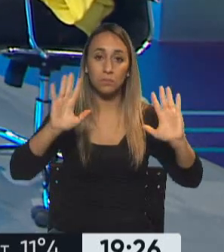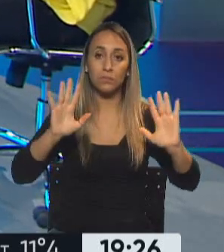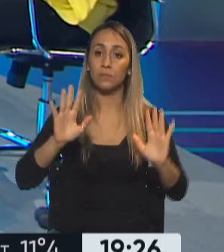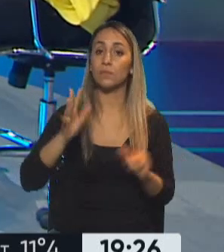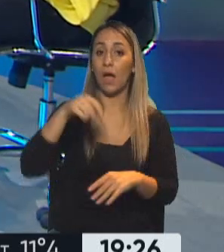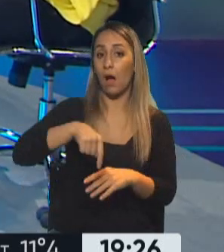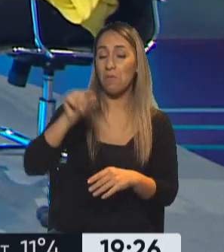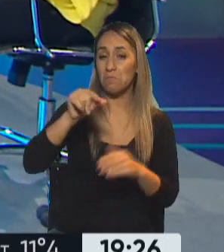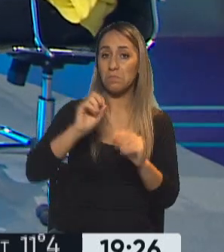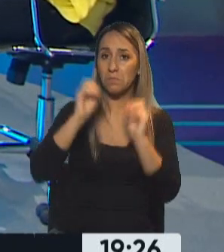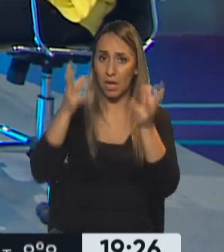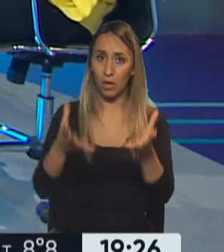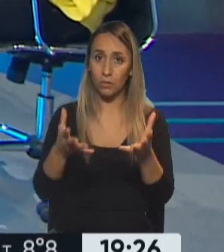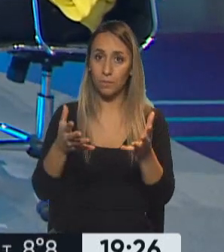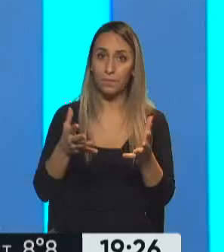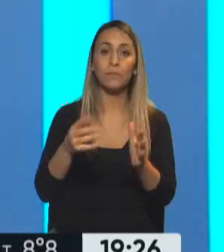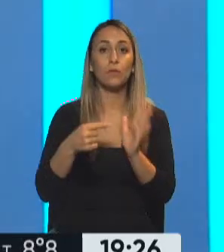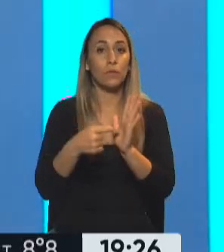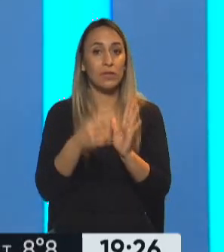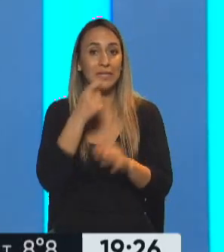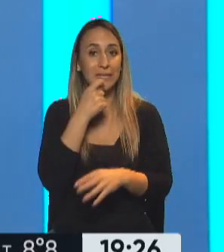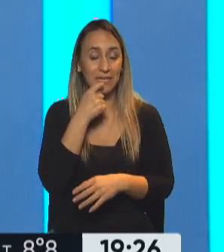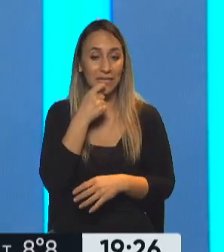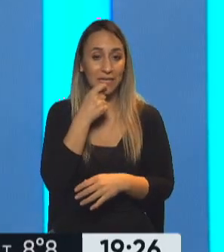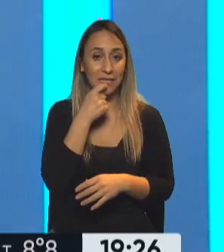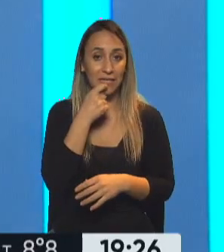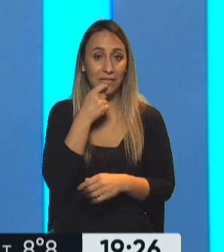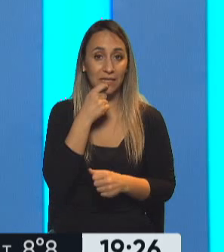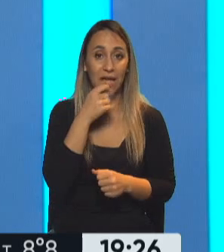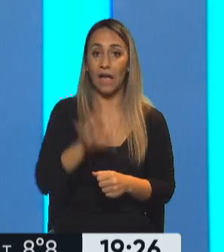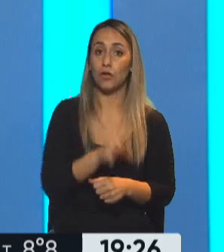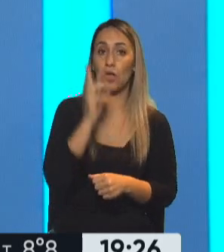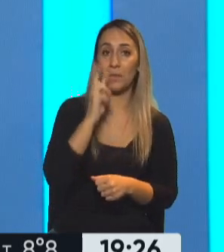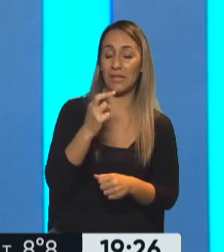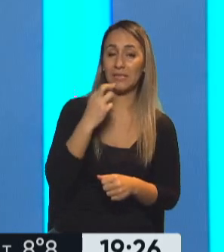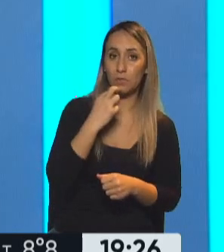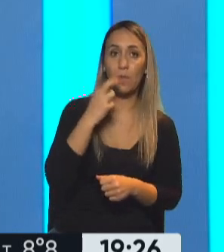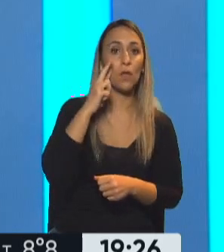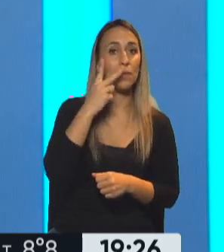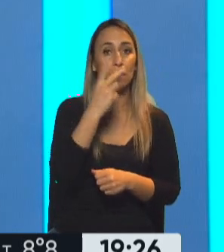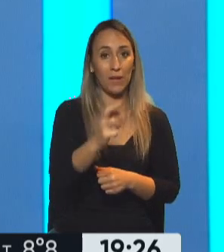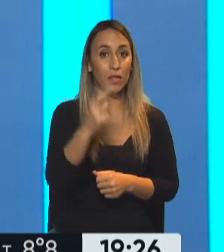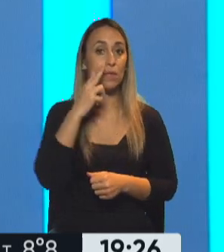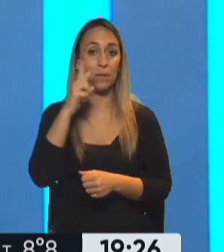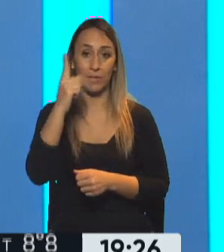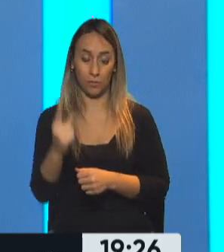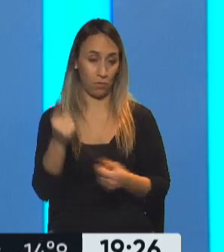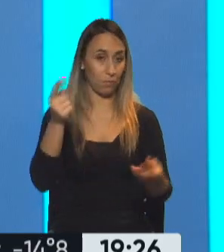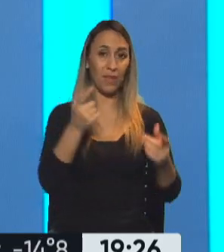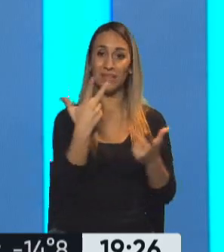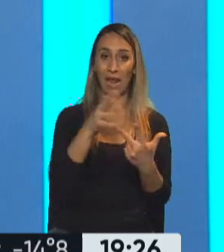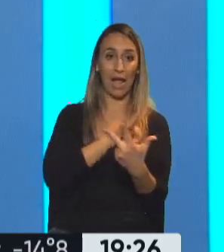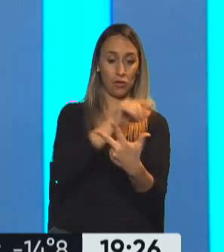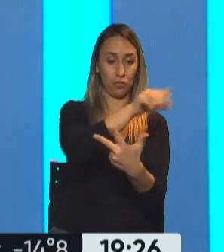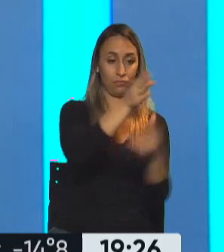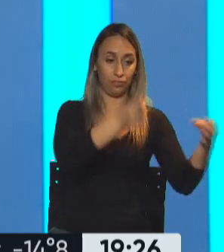una recuperación. Ahora, si uno, digamos, saca el año, vos tenés 2019, 2020, 2021. Sí. Agarrás 2020